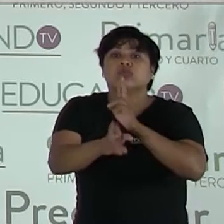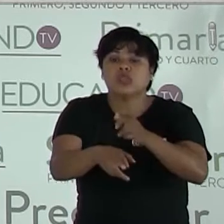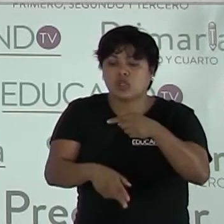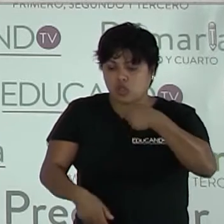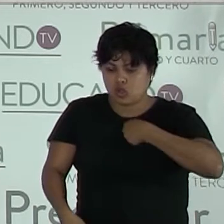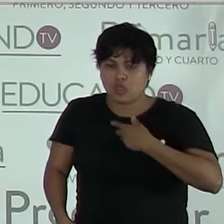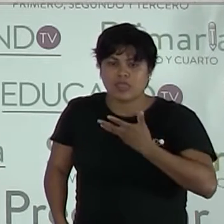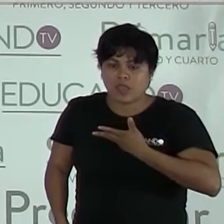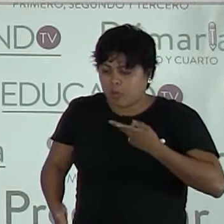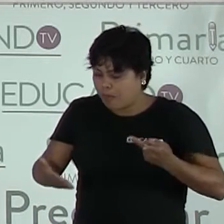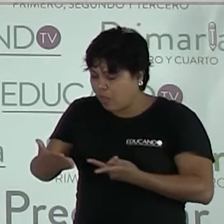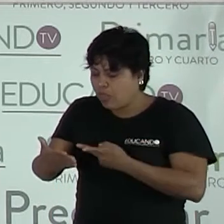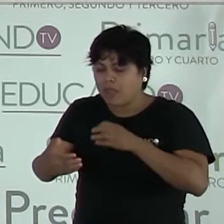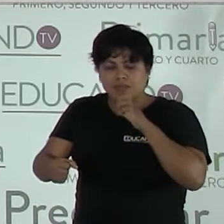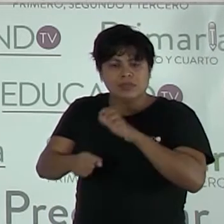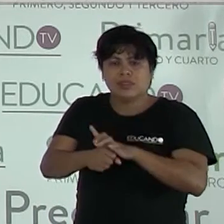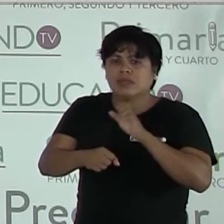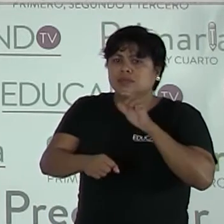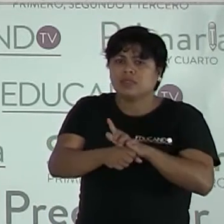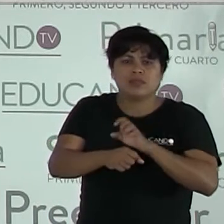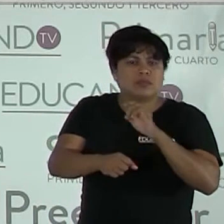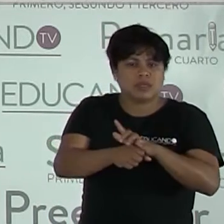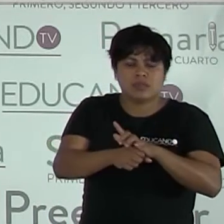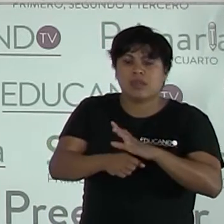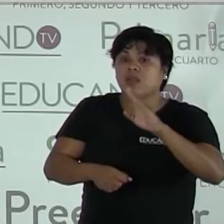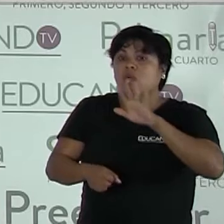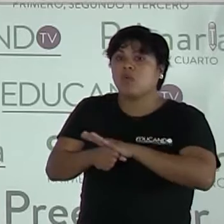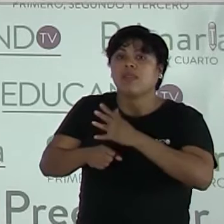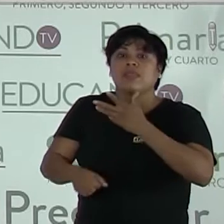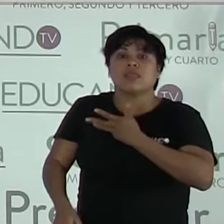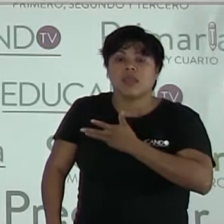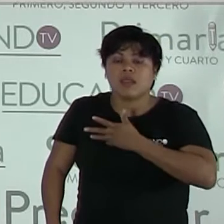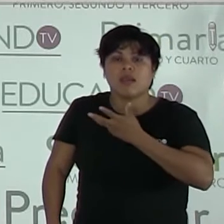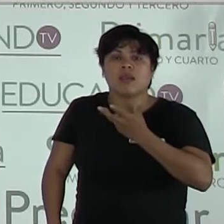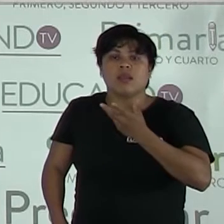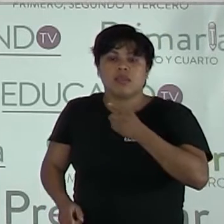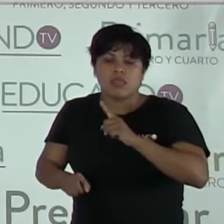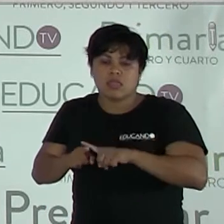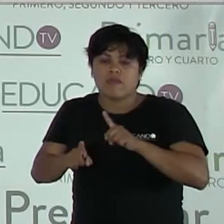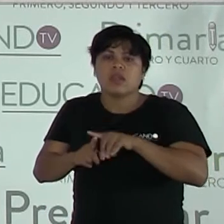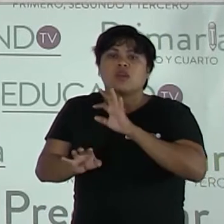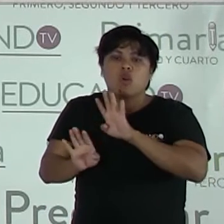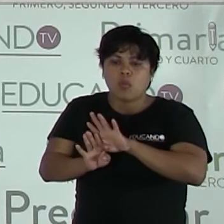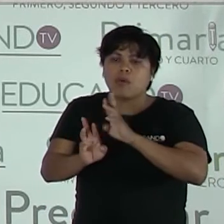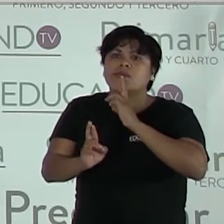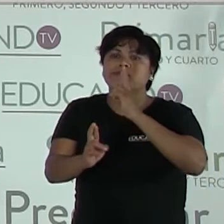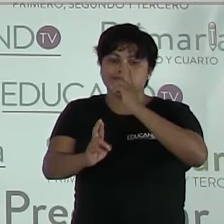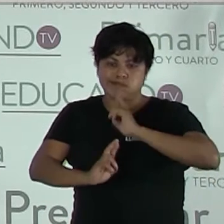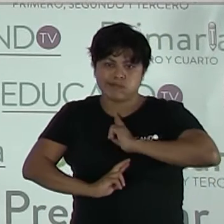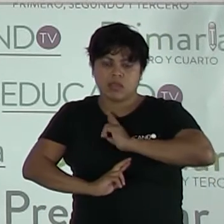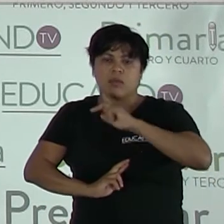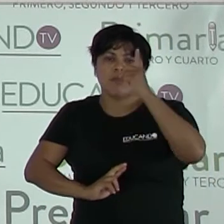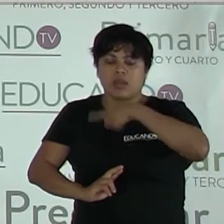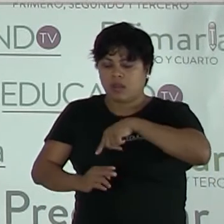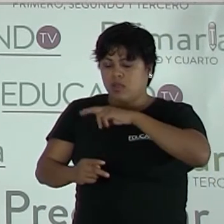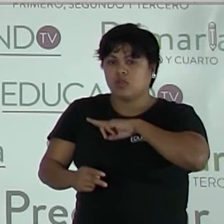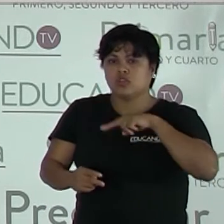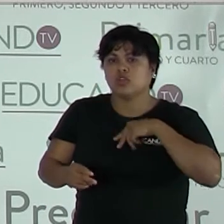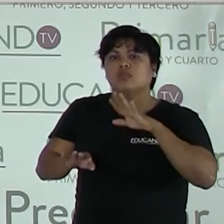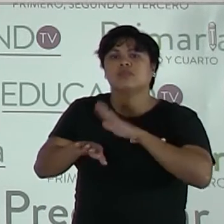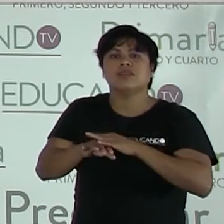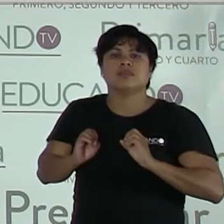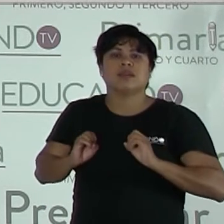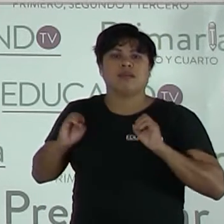responder a preguntas muy específicas, las cuales tienen que ser contestadas para saber si es una noticia